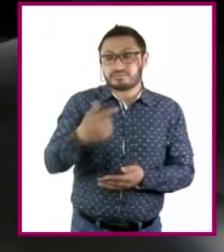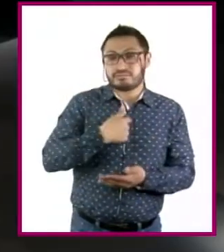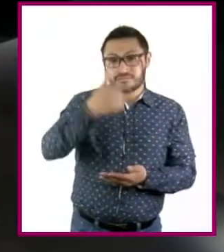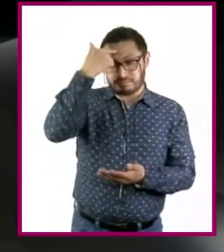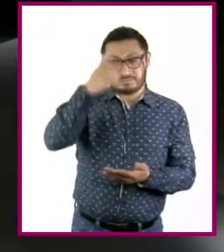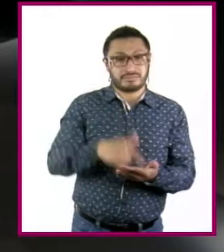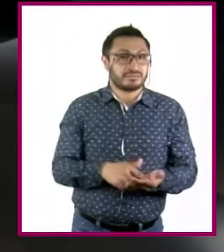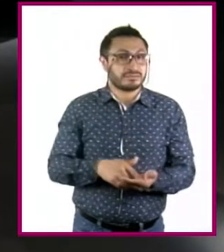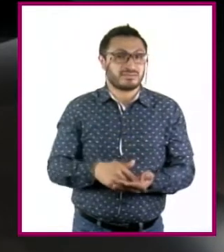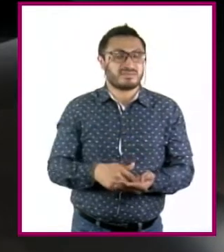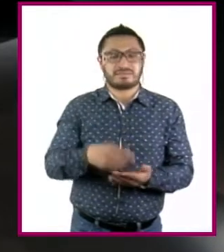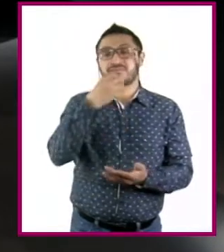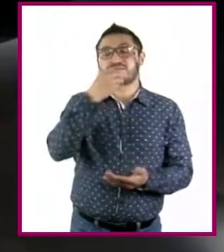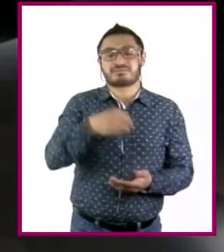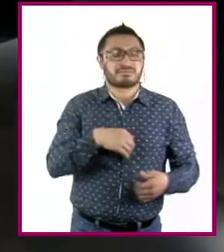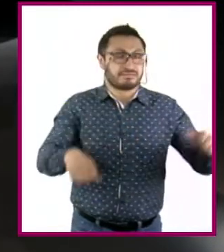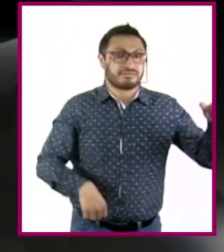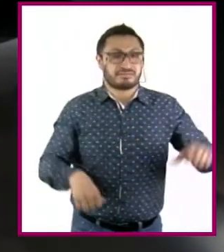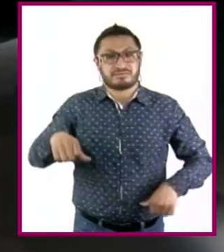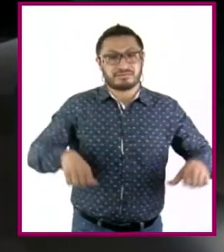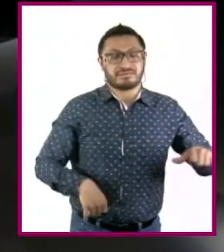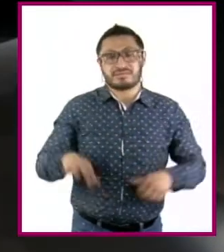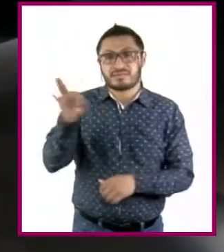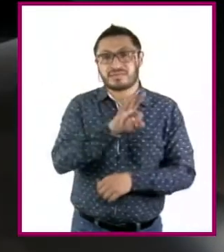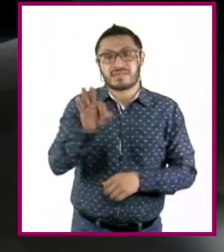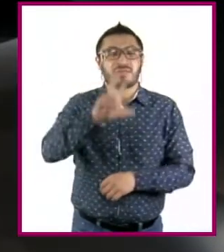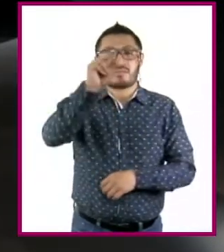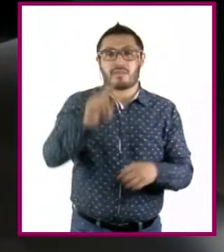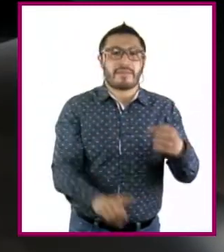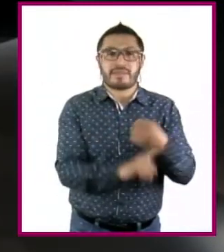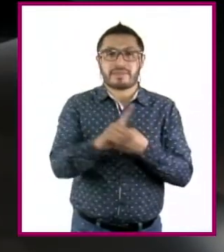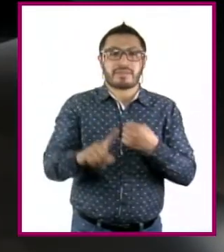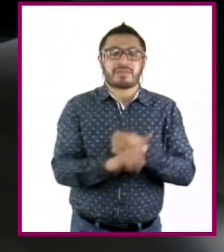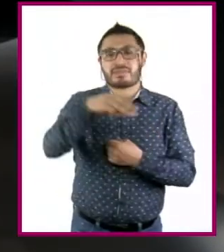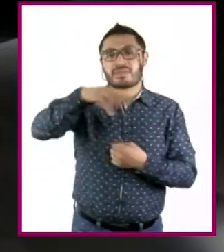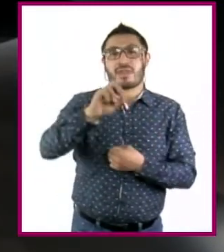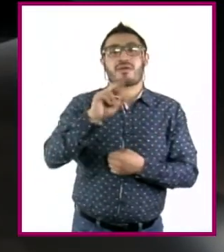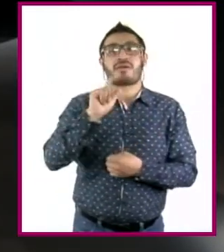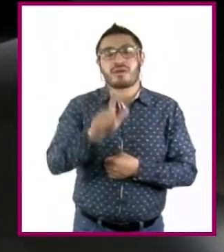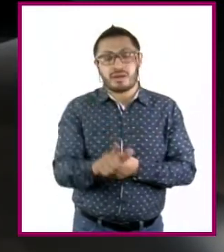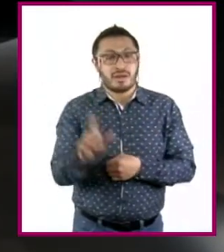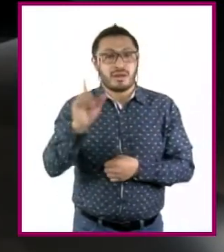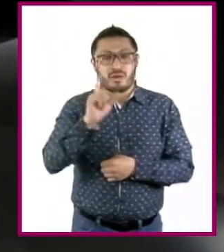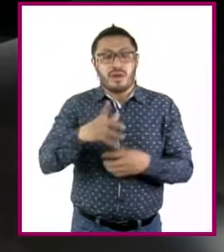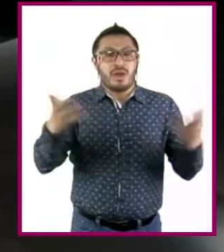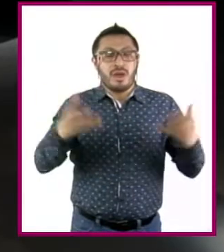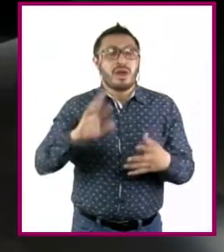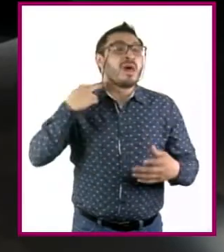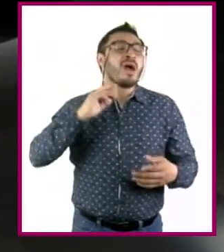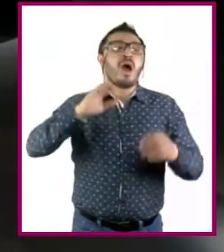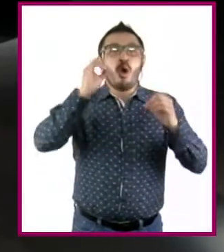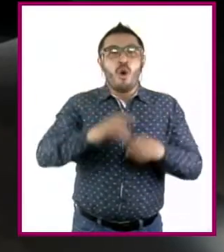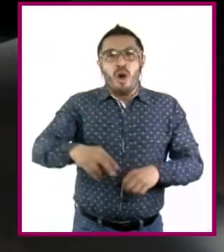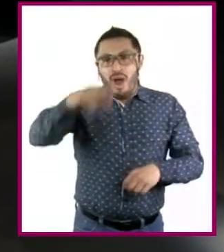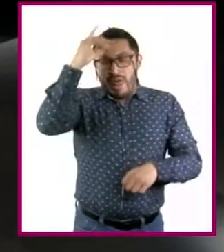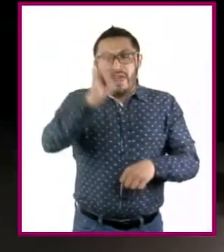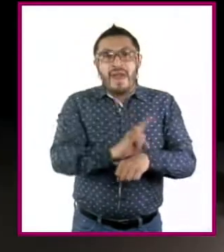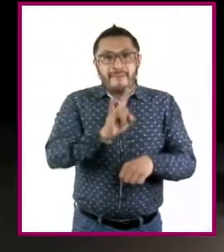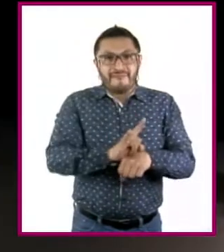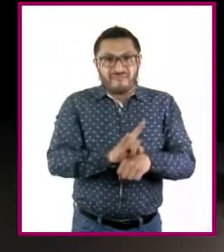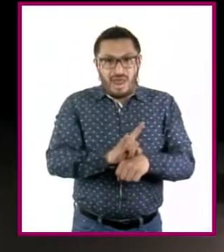parece que, aunque hay tareas que pueden no conllevar problemas morales cuando las realiza un robot o una inteligencia